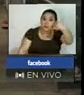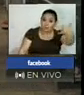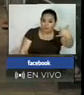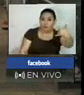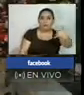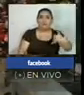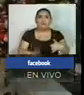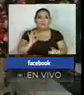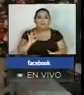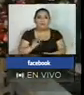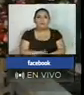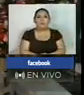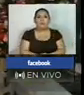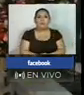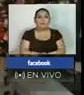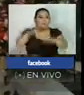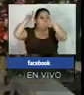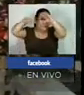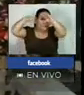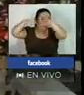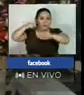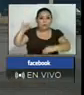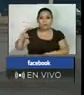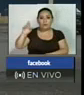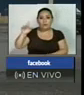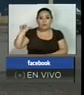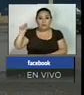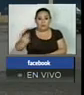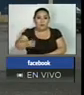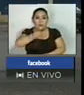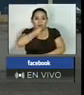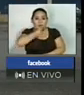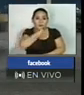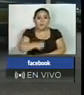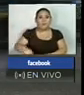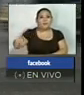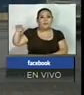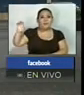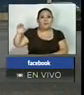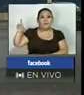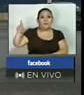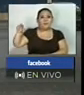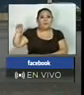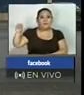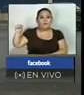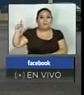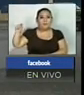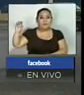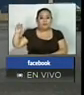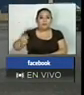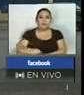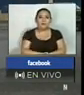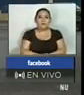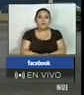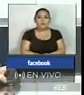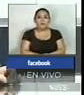telefónicas. Con imágenes de Juan Castellano, este es un informe para Noticiero Hechos, de Ernesto Cornejo.